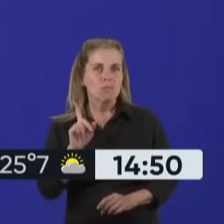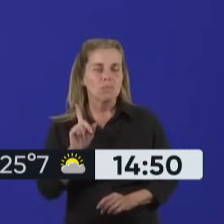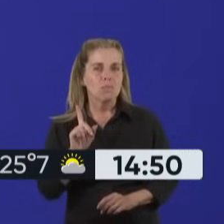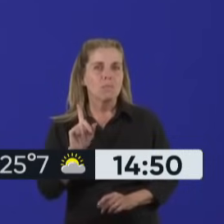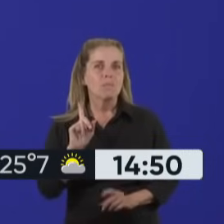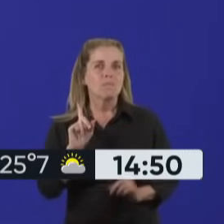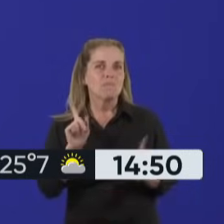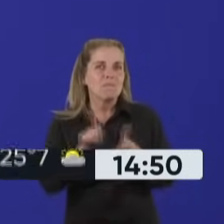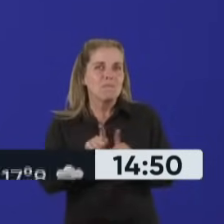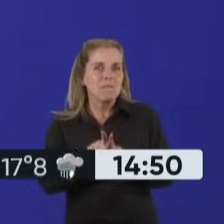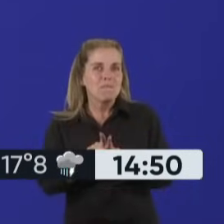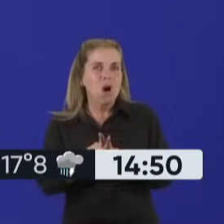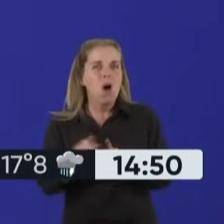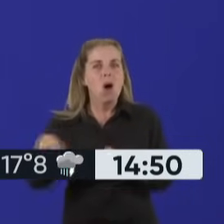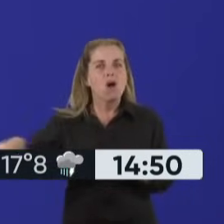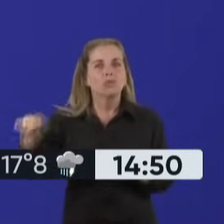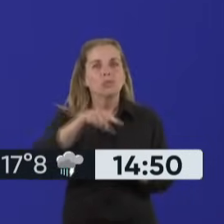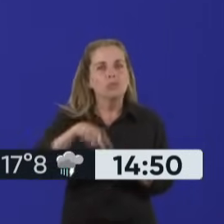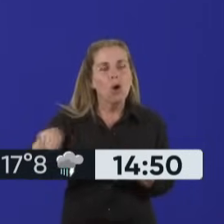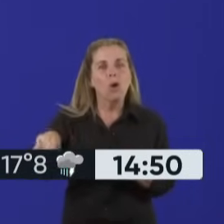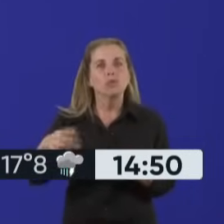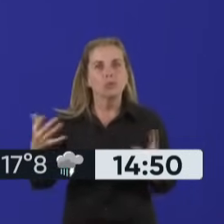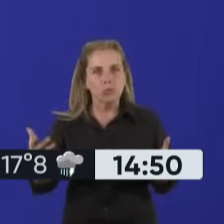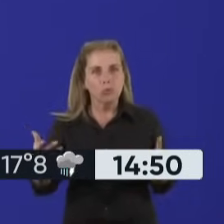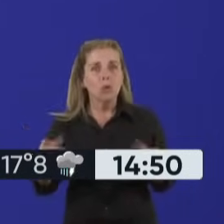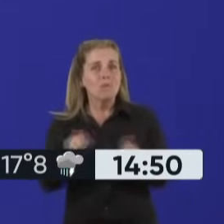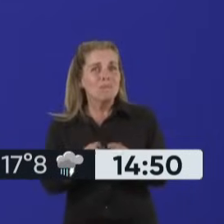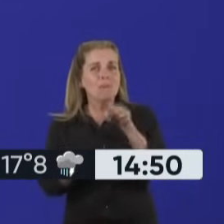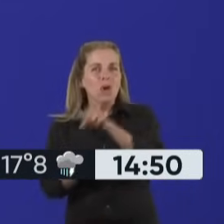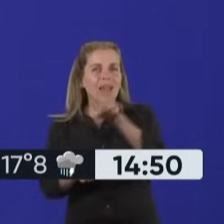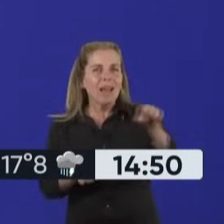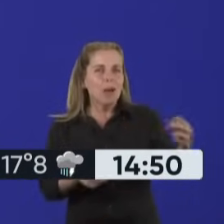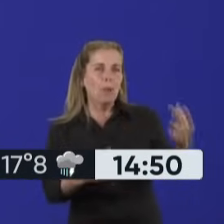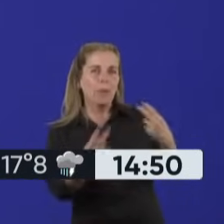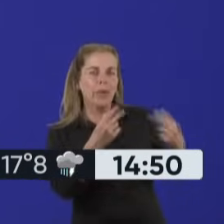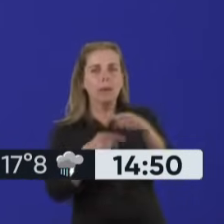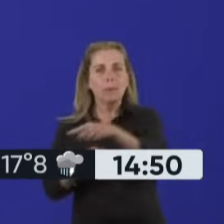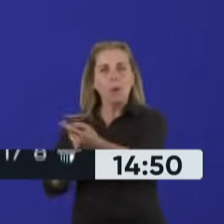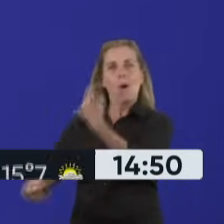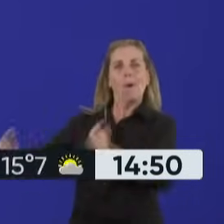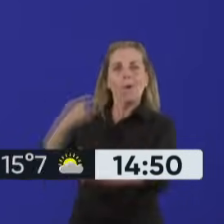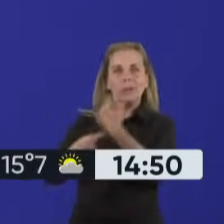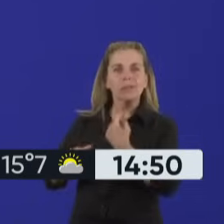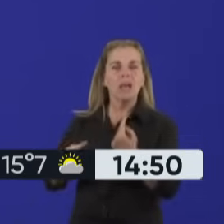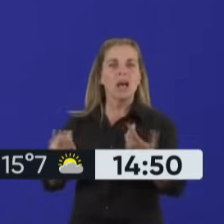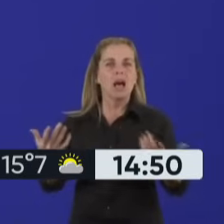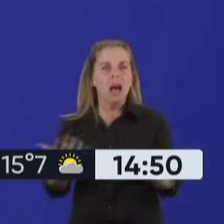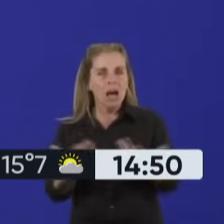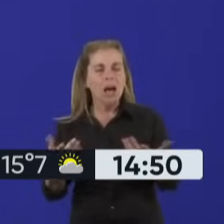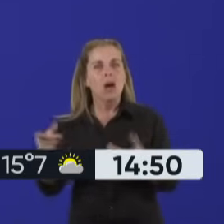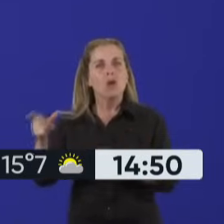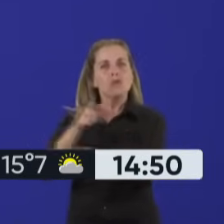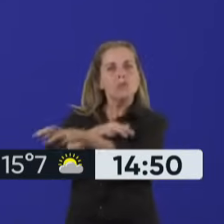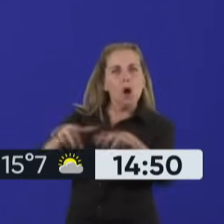viendo, parte del desafío, parte de todas las problemáticas que se